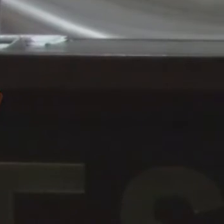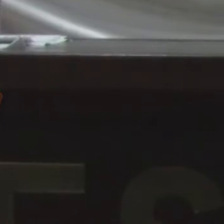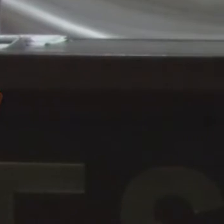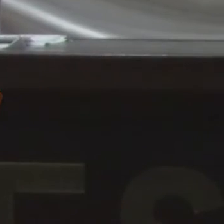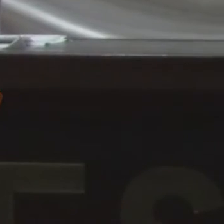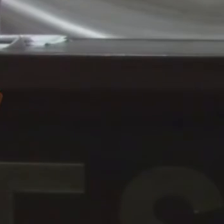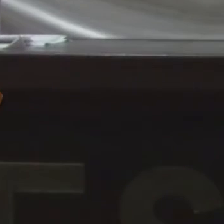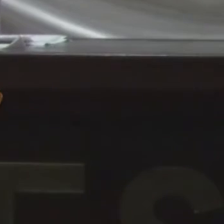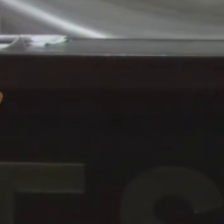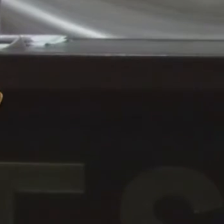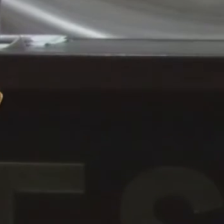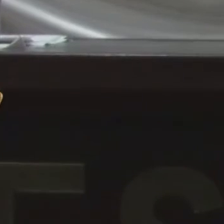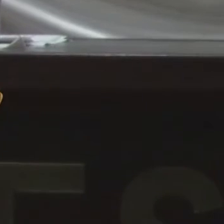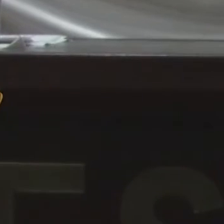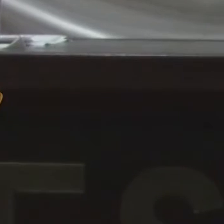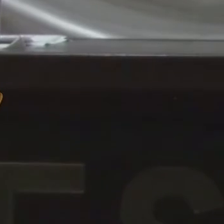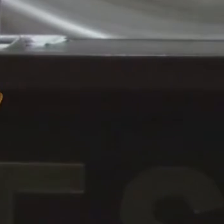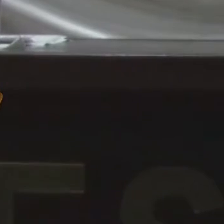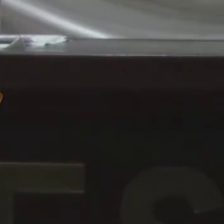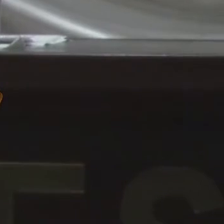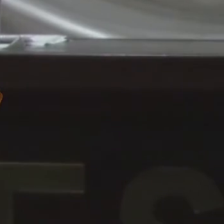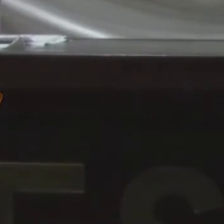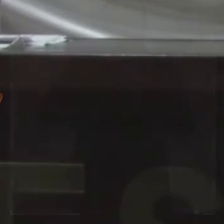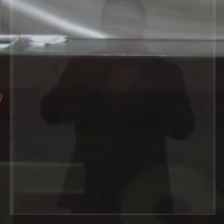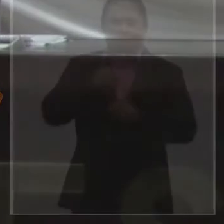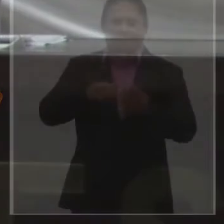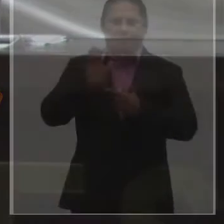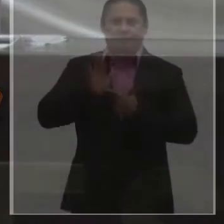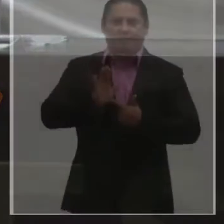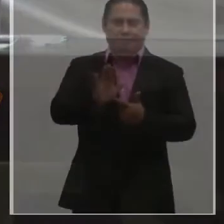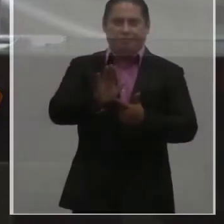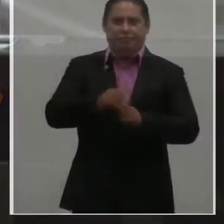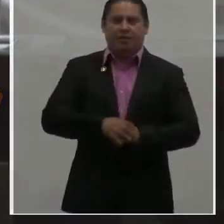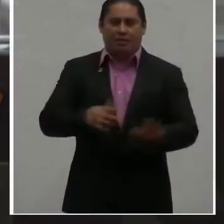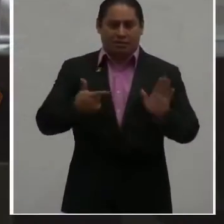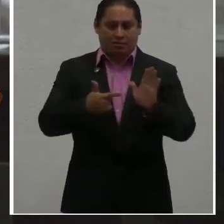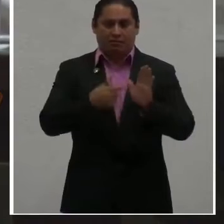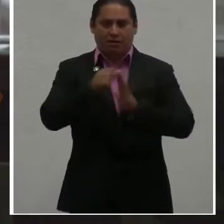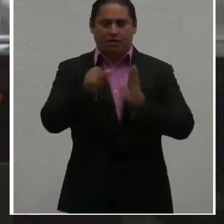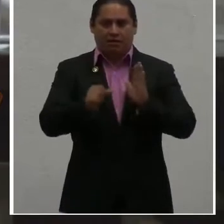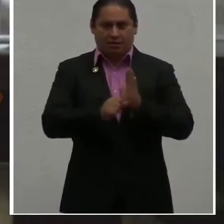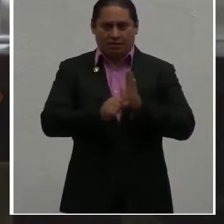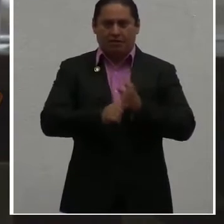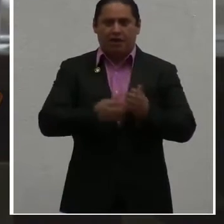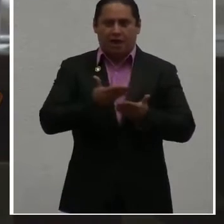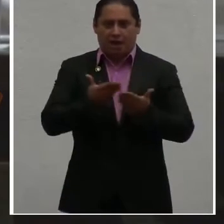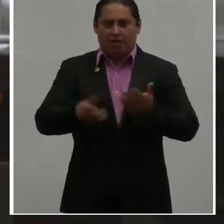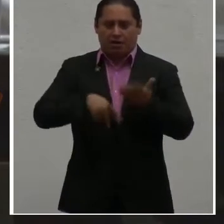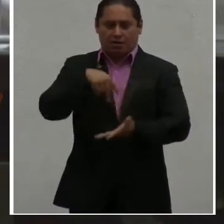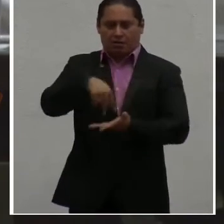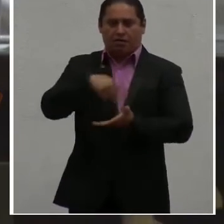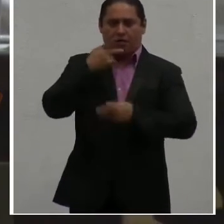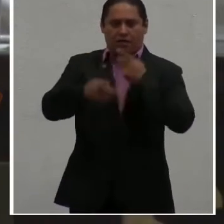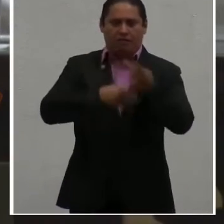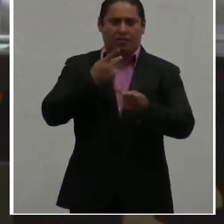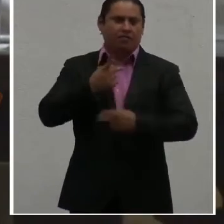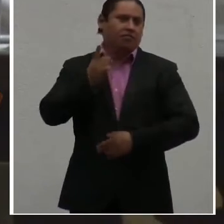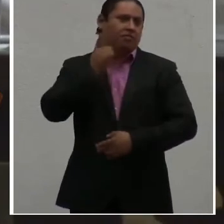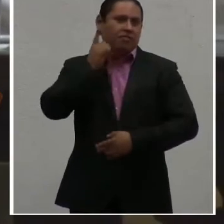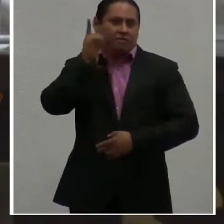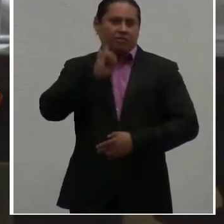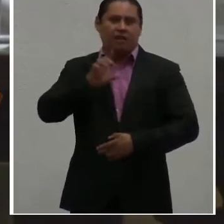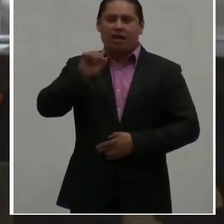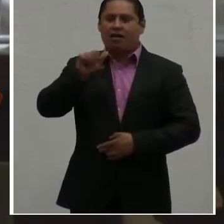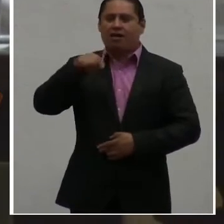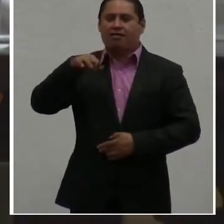Con fundamento en el artículo 115 del reglamento interior de este Poder Legislativo, se le concede el uso de la palabra a la diputada